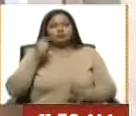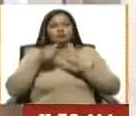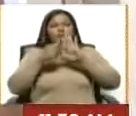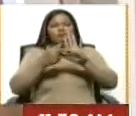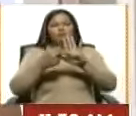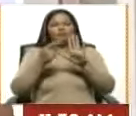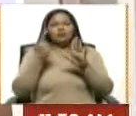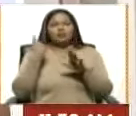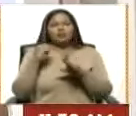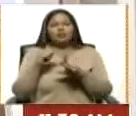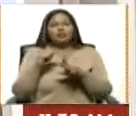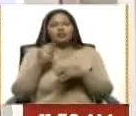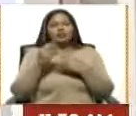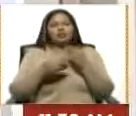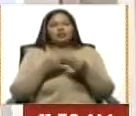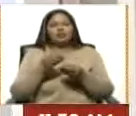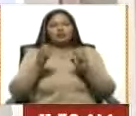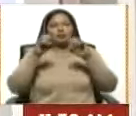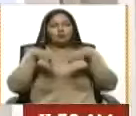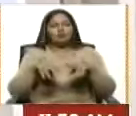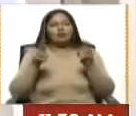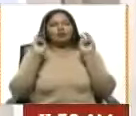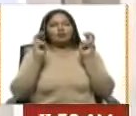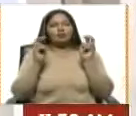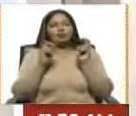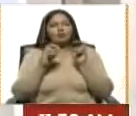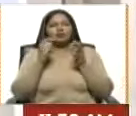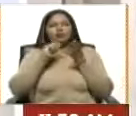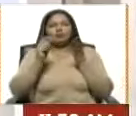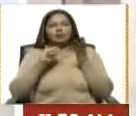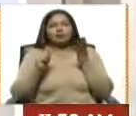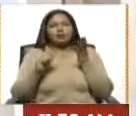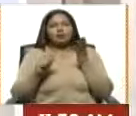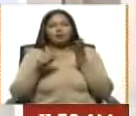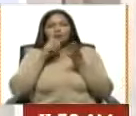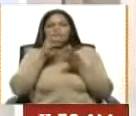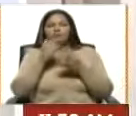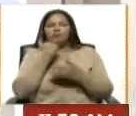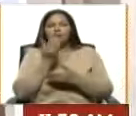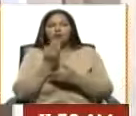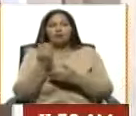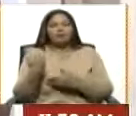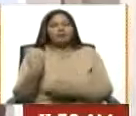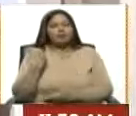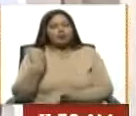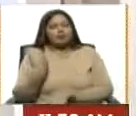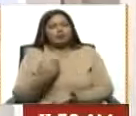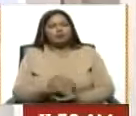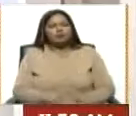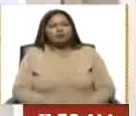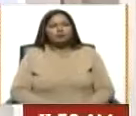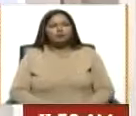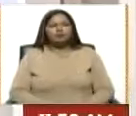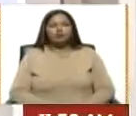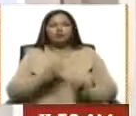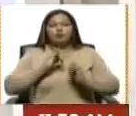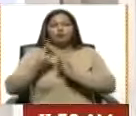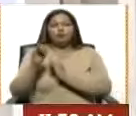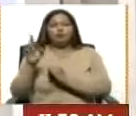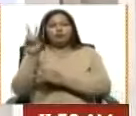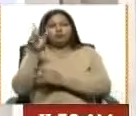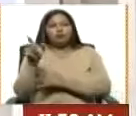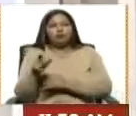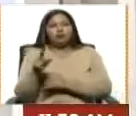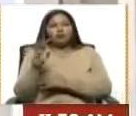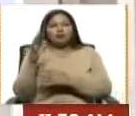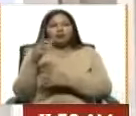mira, tuve que suspender el tema de los comentarios, porque habían comentarios muy feos que me estaban haciendo. Entonces, los mismos venezolanos, parece